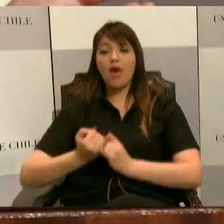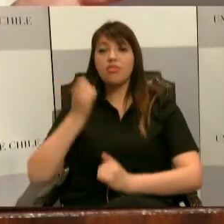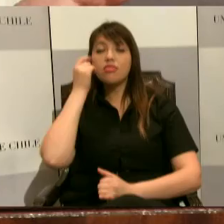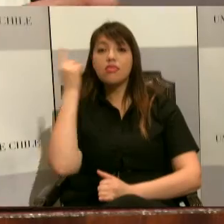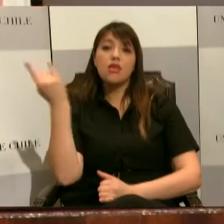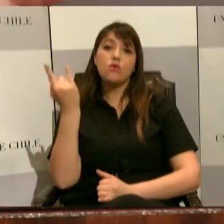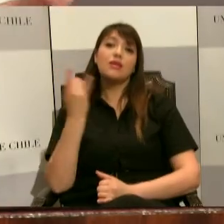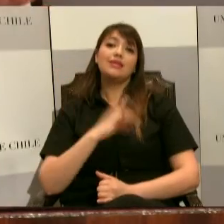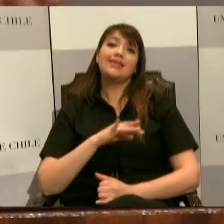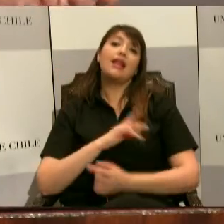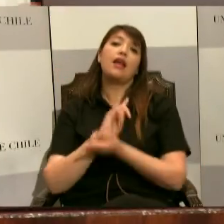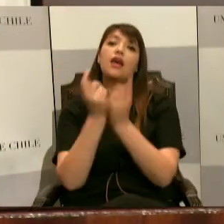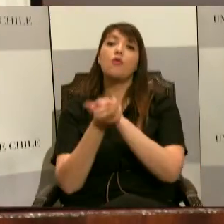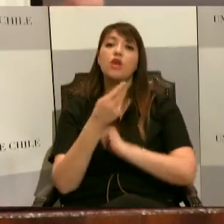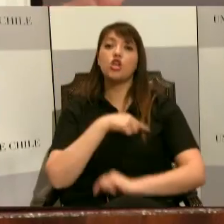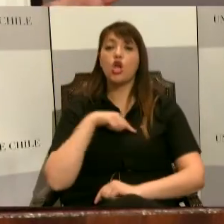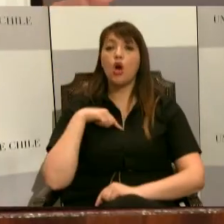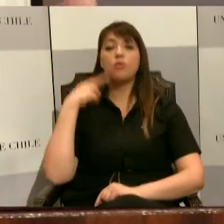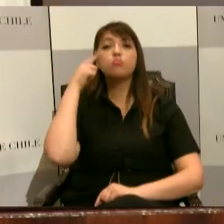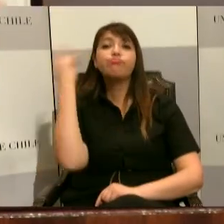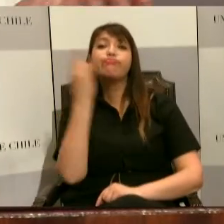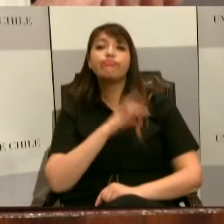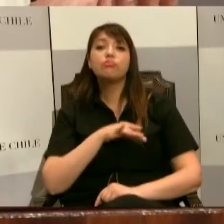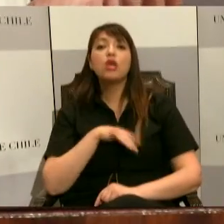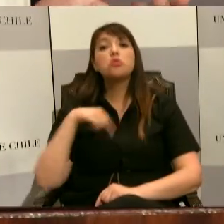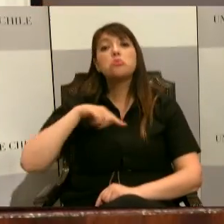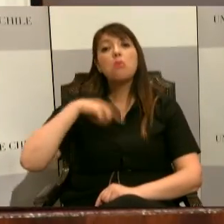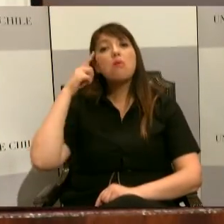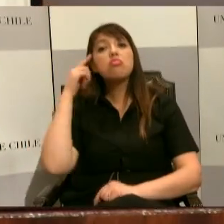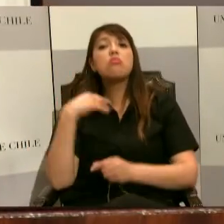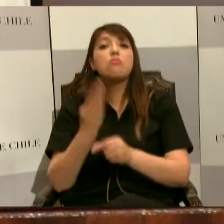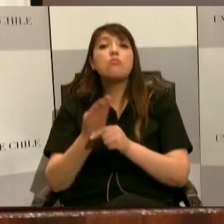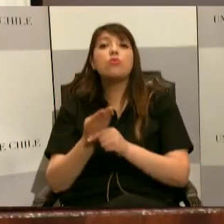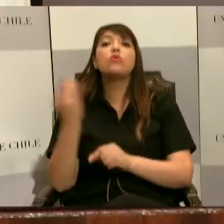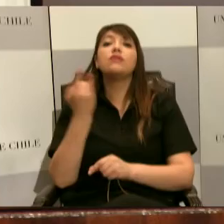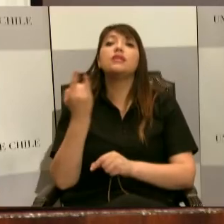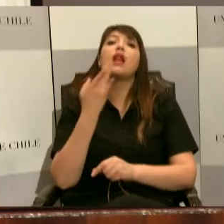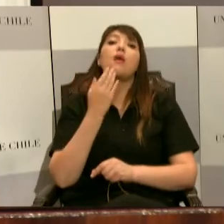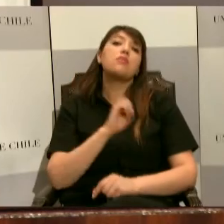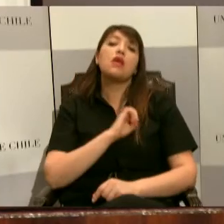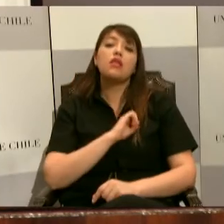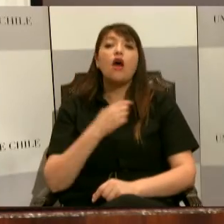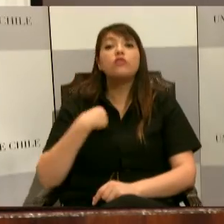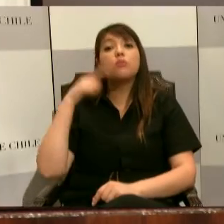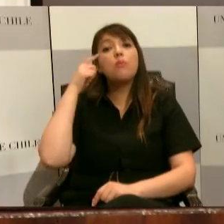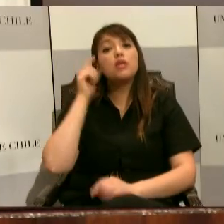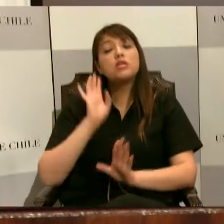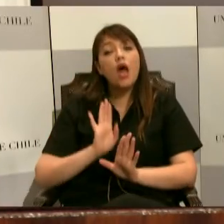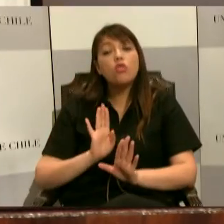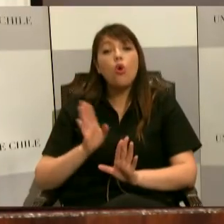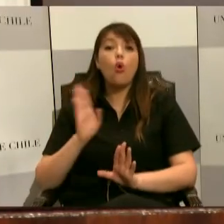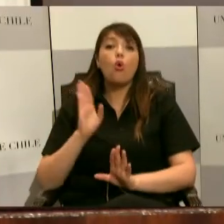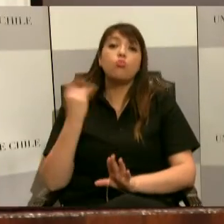el nombre. No tenía sentido hablar de la Universidad de Chile. Y nosotros debimos haber pasado a llamarnos Universidad Metropolitana de Santiago,